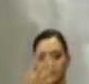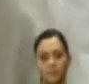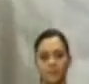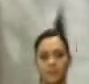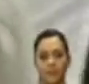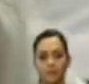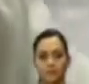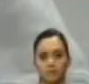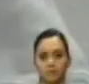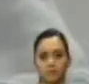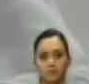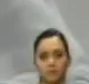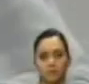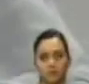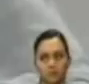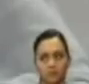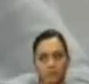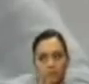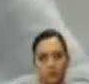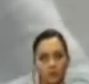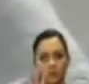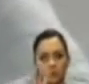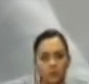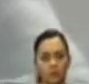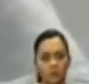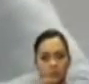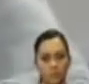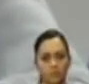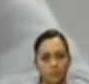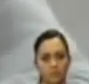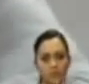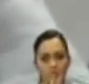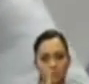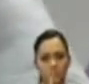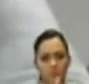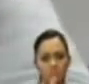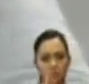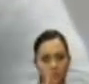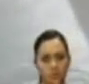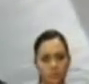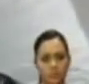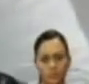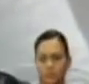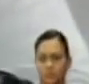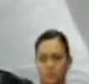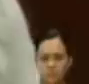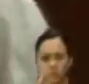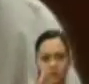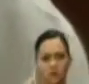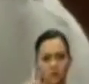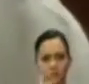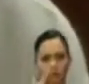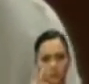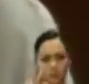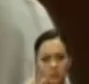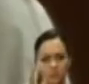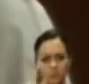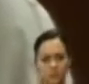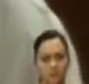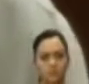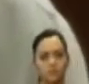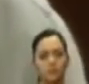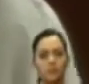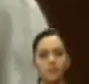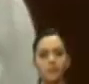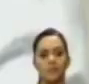Pero corrige, creo que dije 41 países, son 31 países, ¿no? Novena entre 31 países. Luis Antonio.